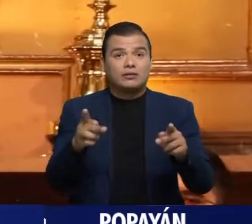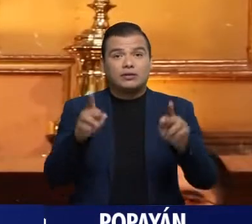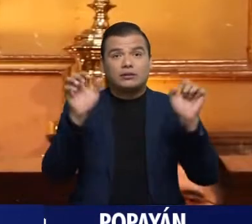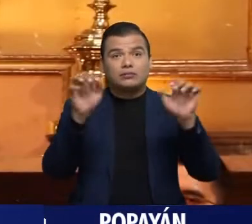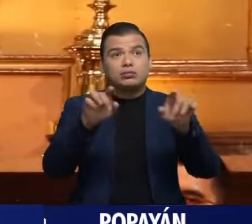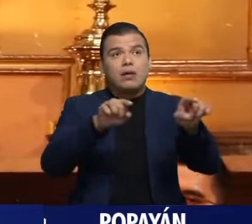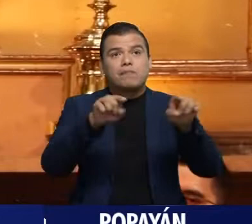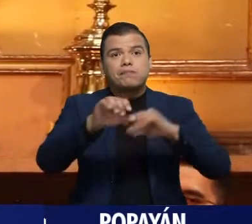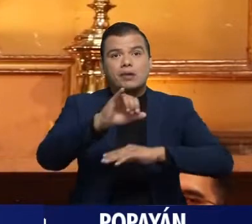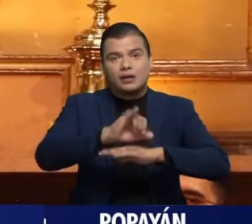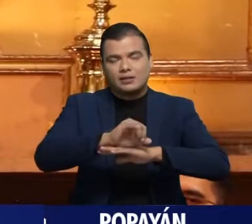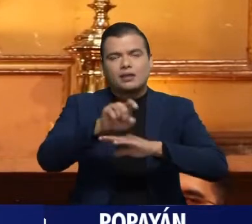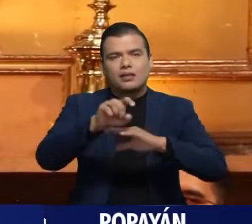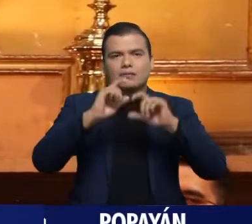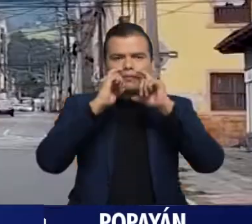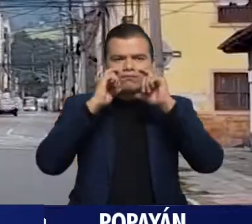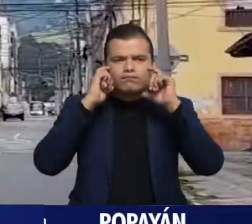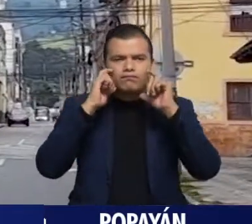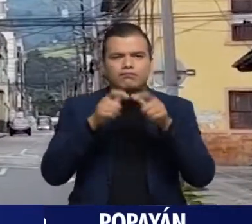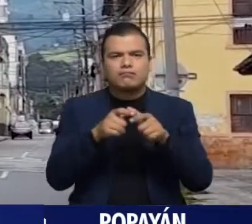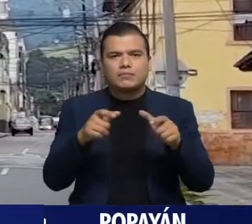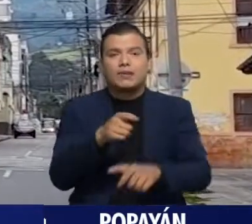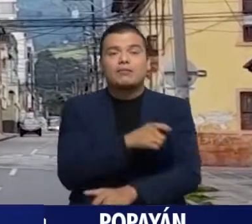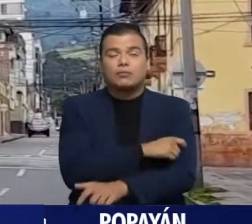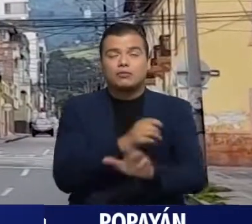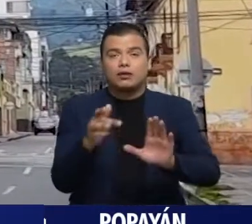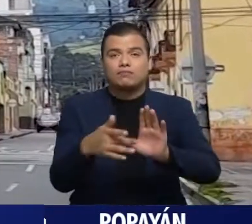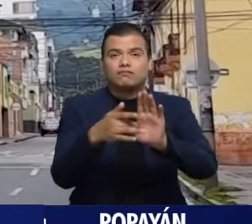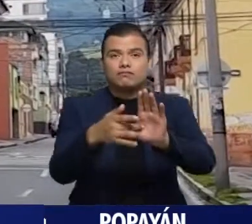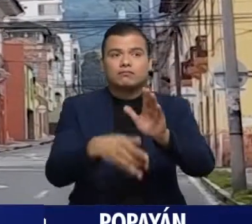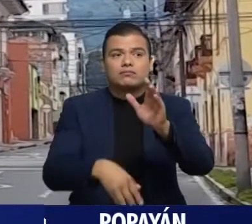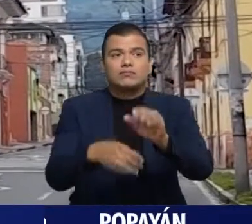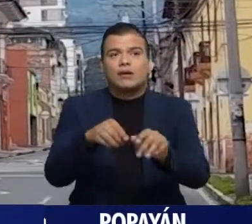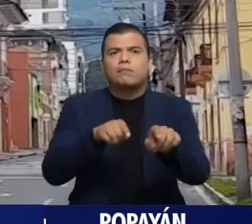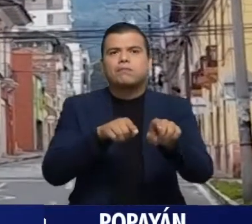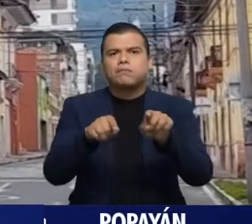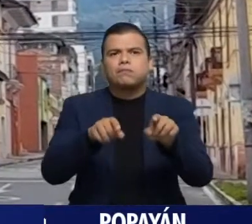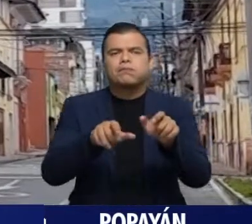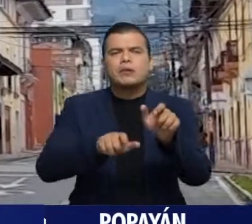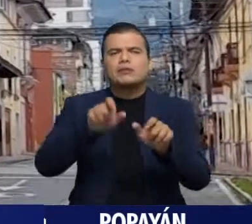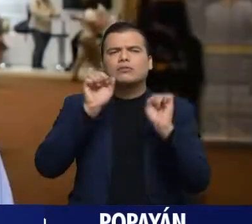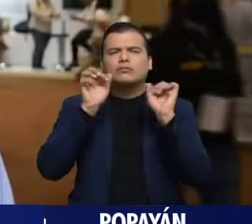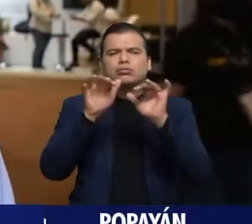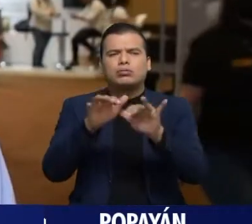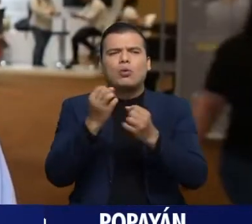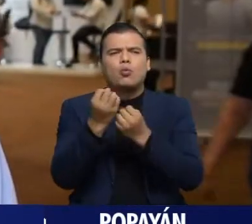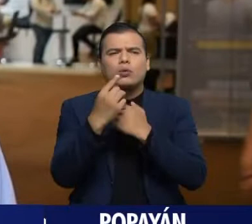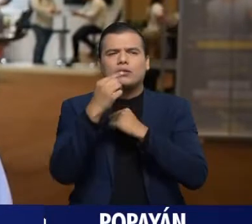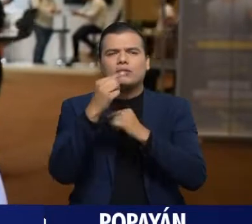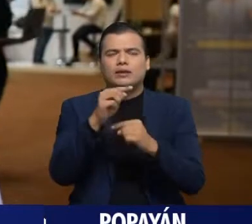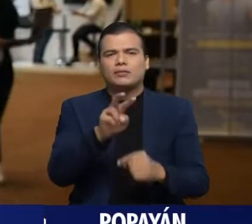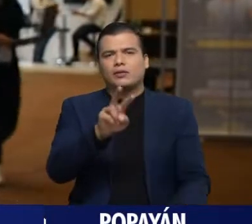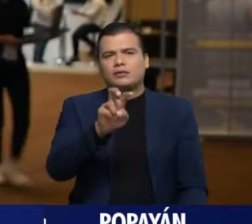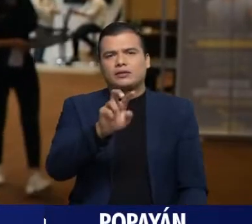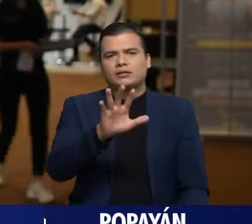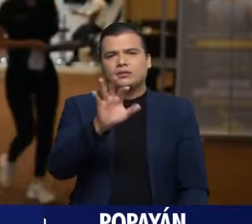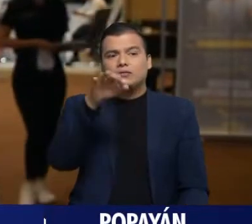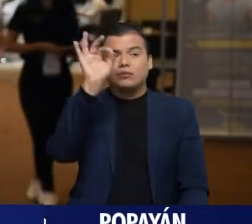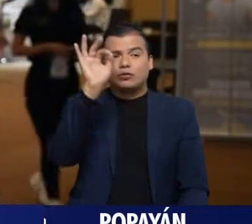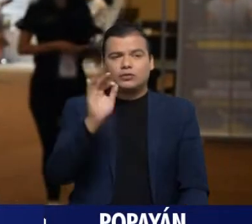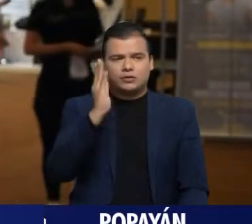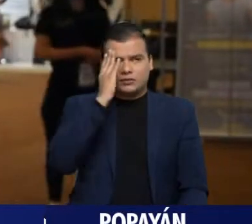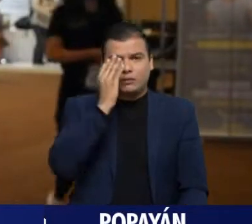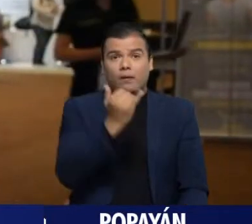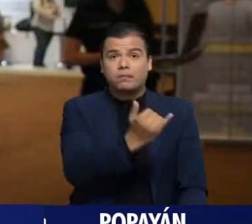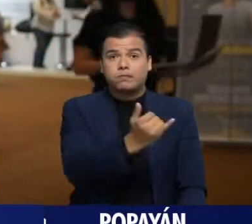religiosos, portar el carnet de vacunación y cada concentración contará con un 75% de aforo. Pues Pasto tiene una